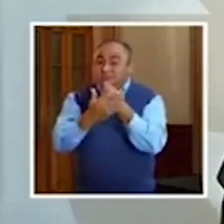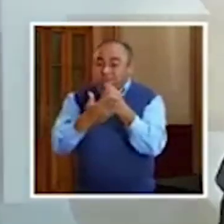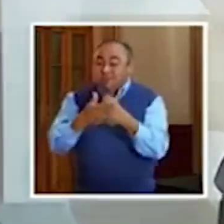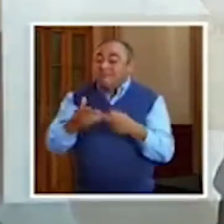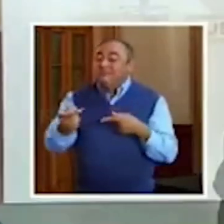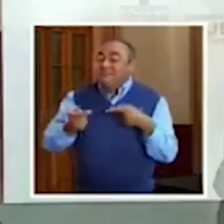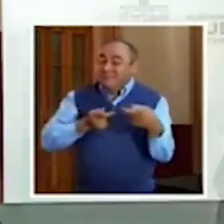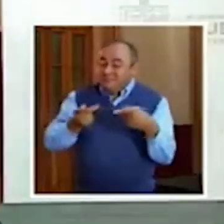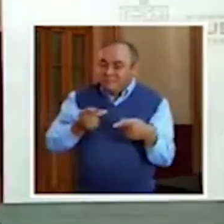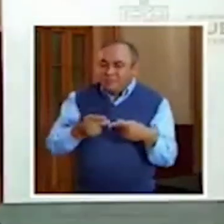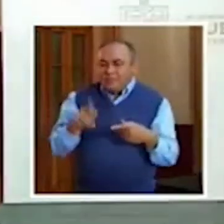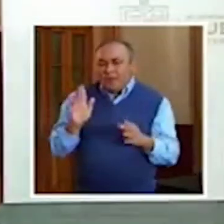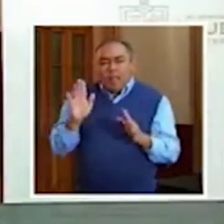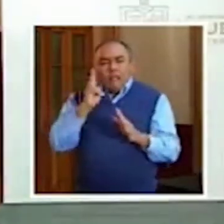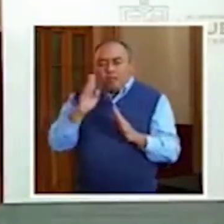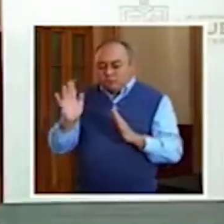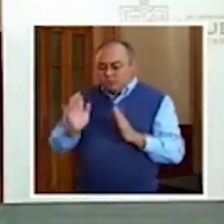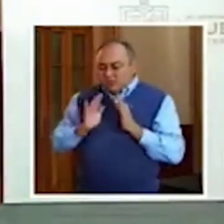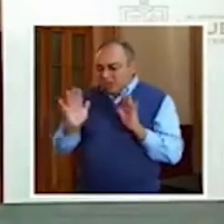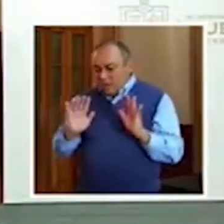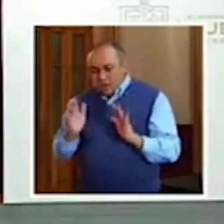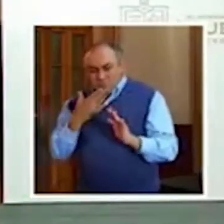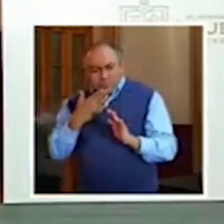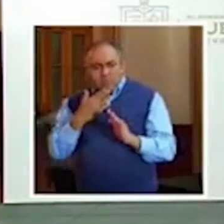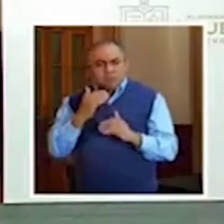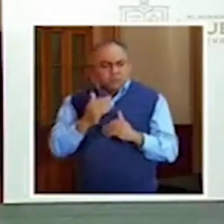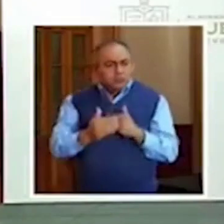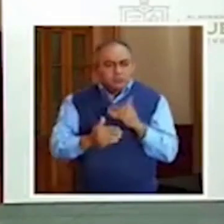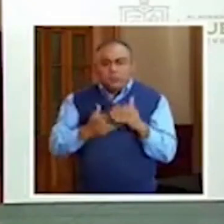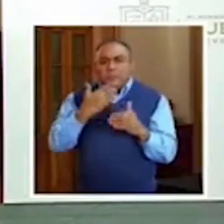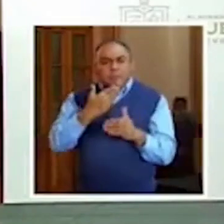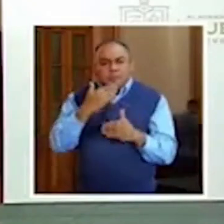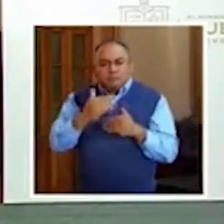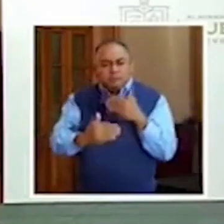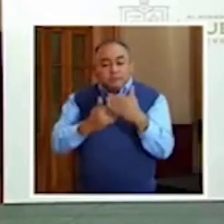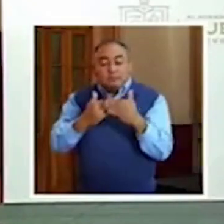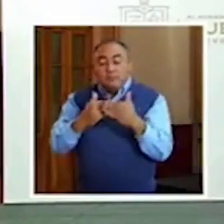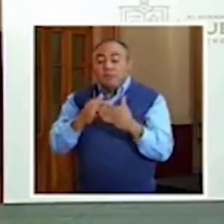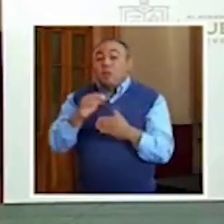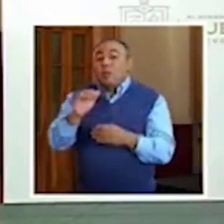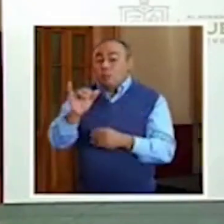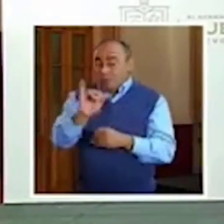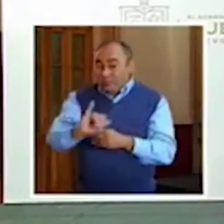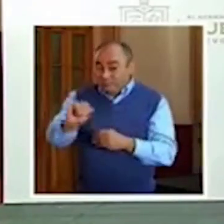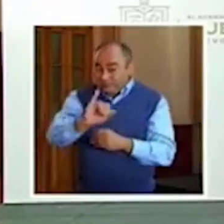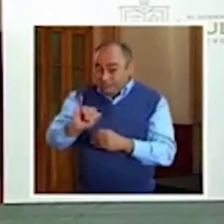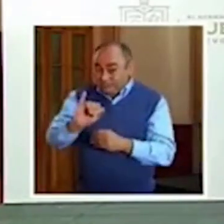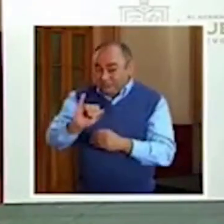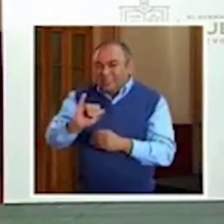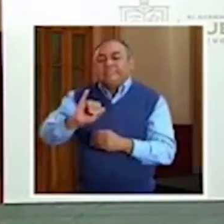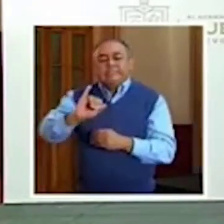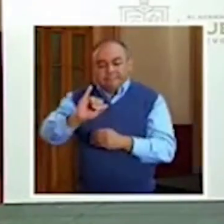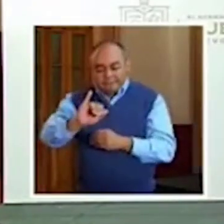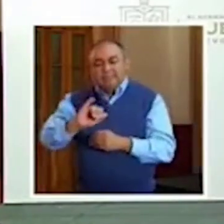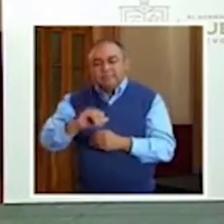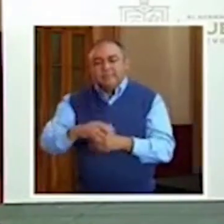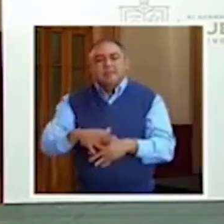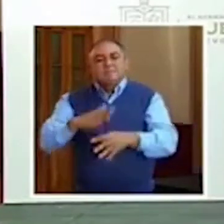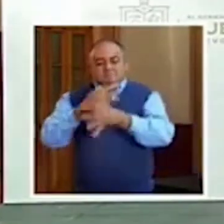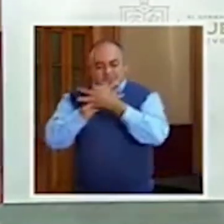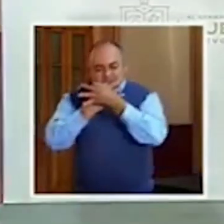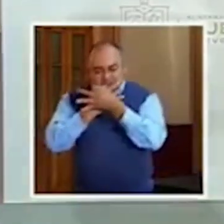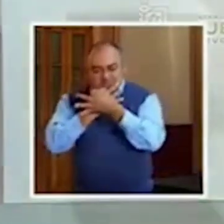todo pinta de lujo, vamos a poder el jueves decretar y anunciar